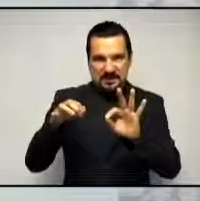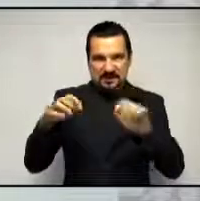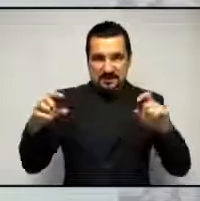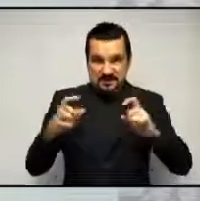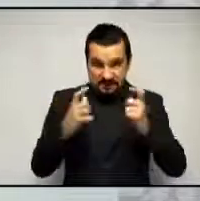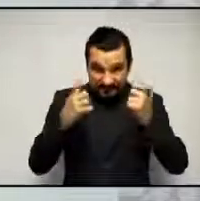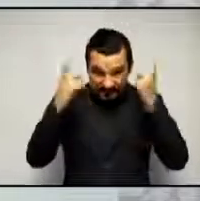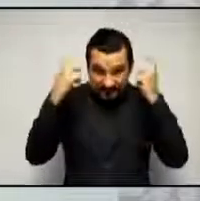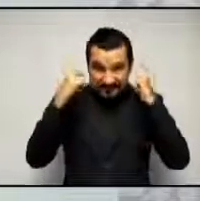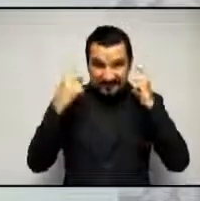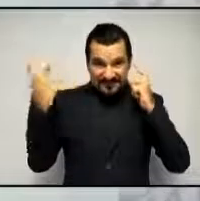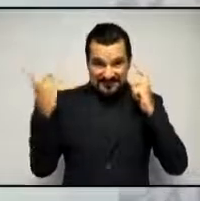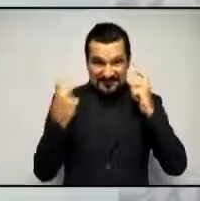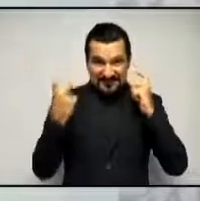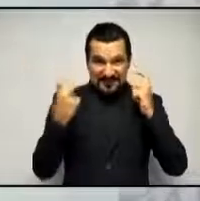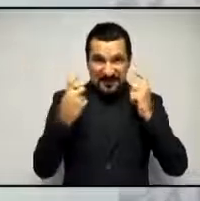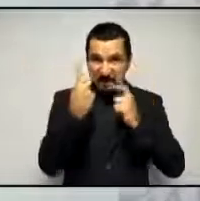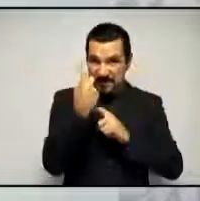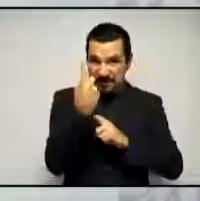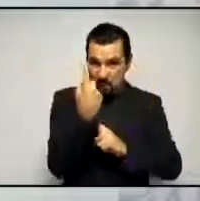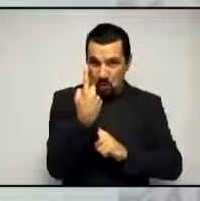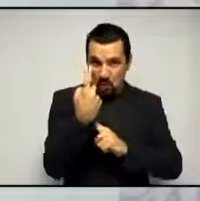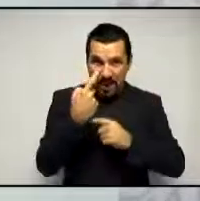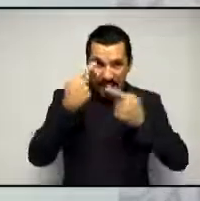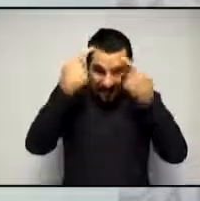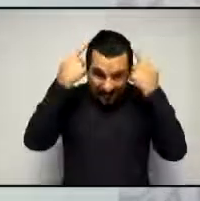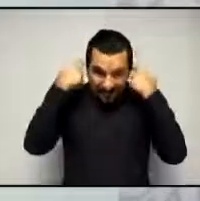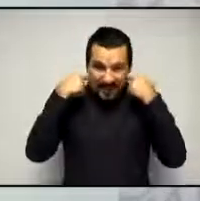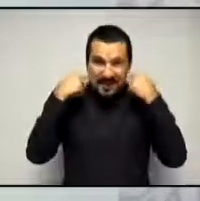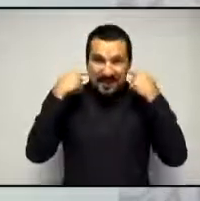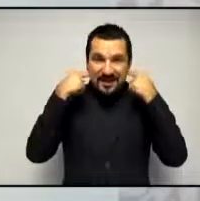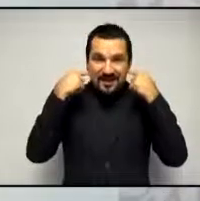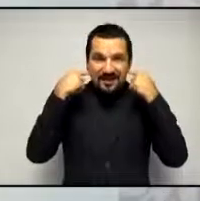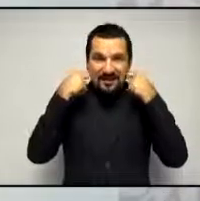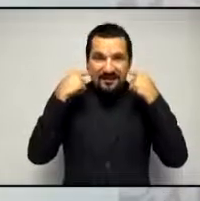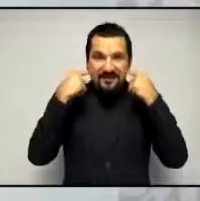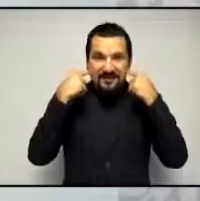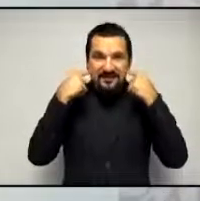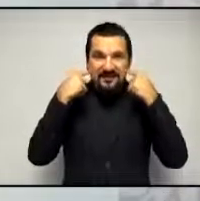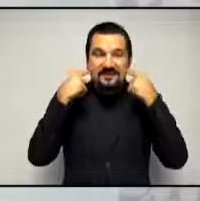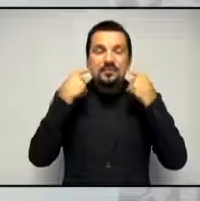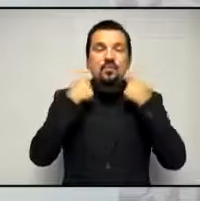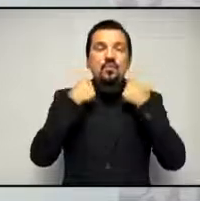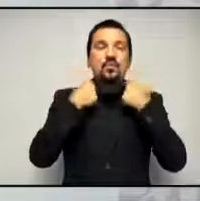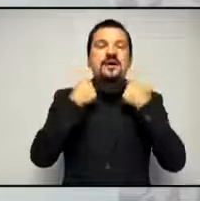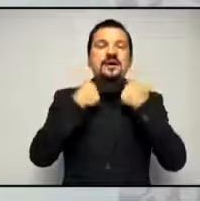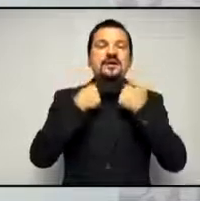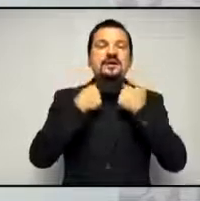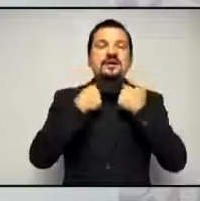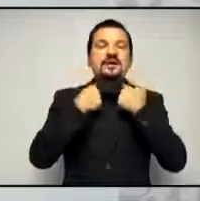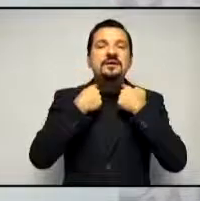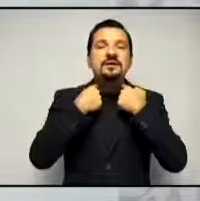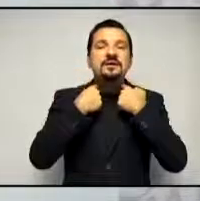te colocas una liga inferior en el cuello